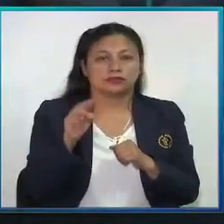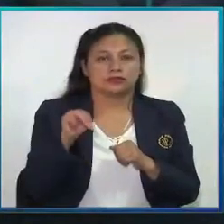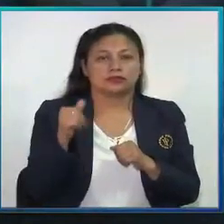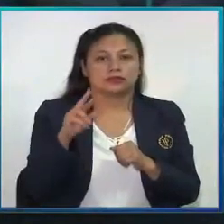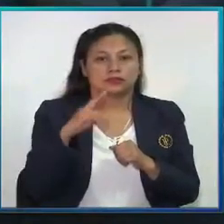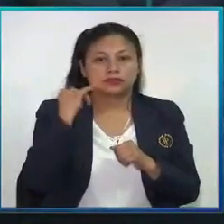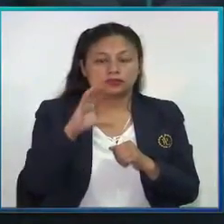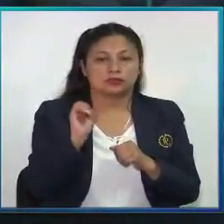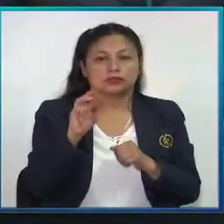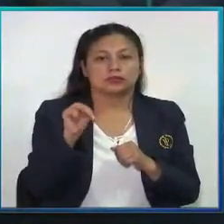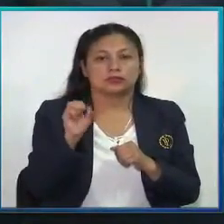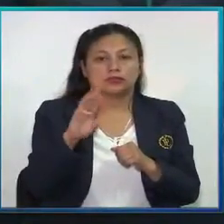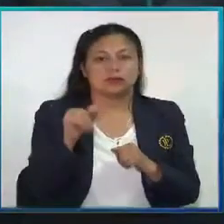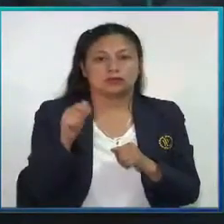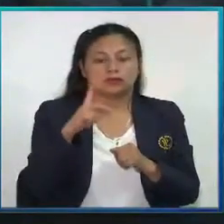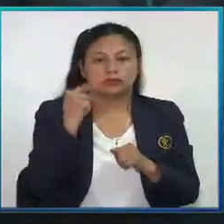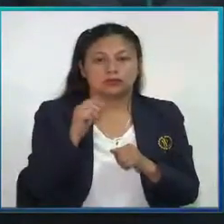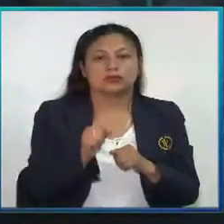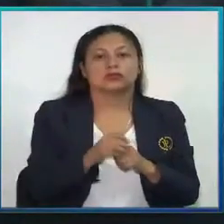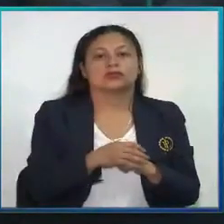Mario Raúl García Morales